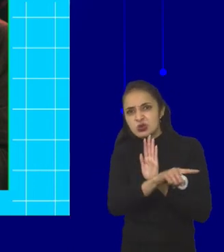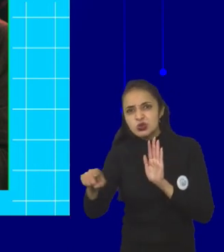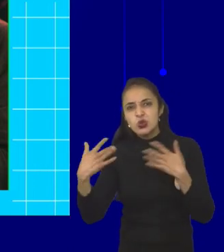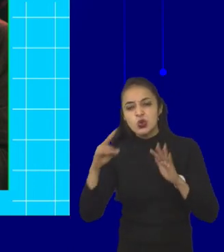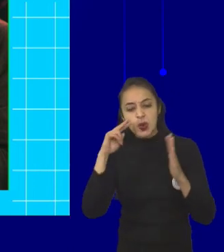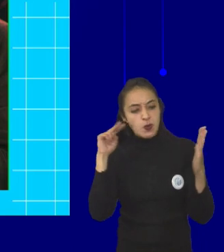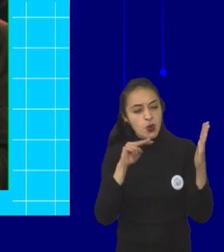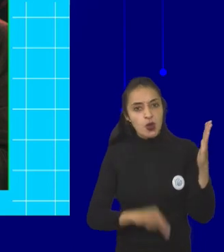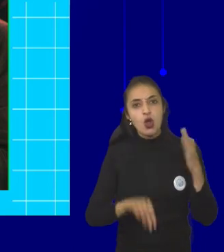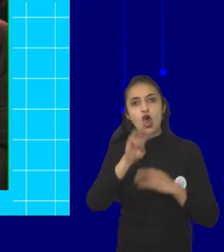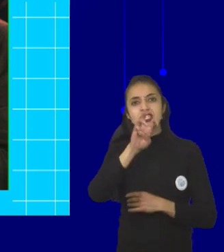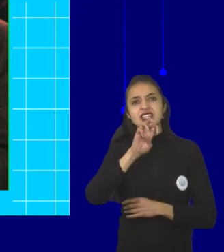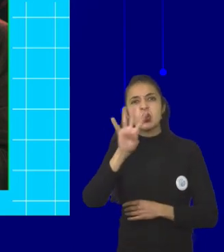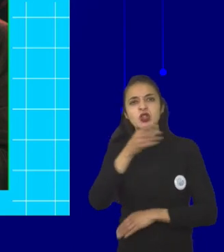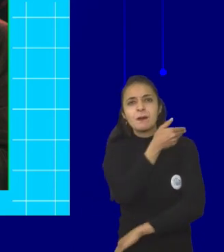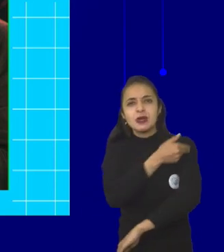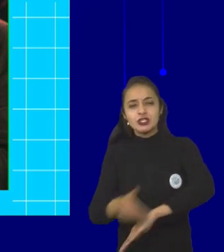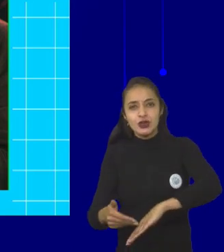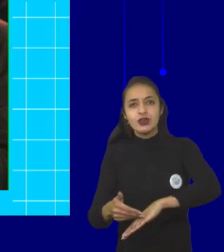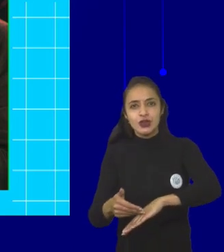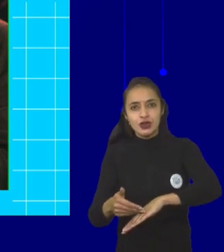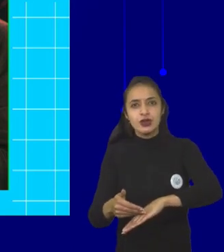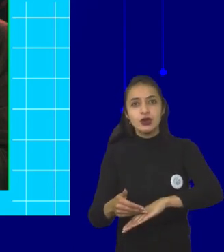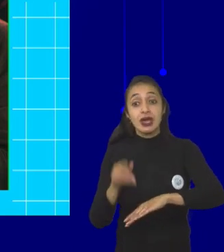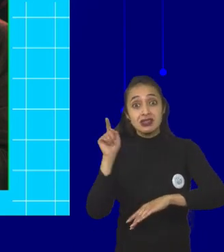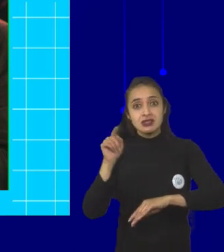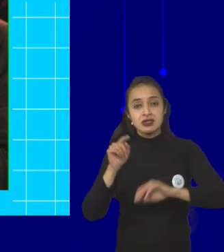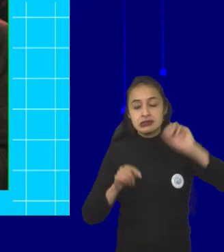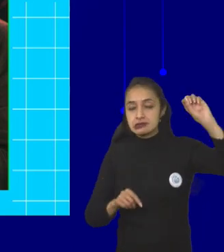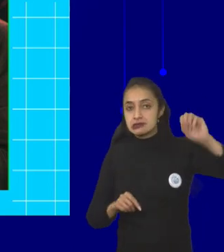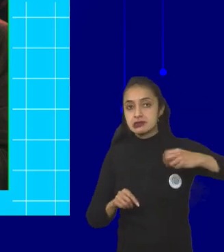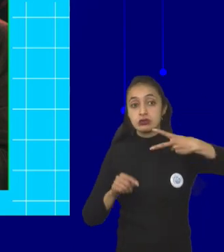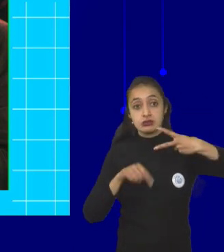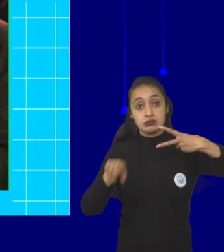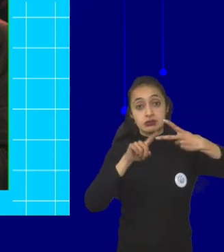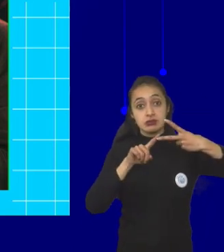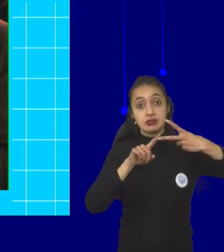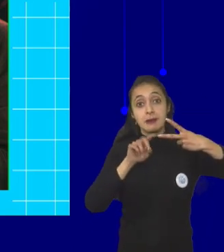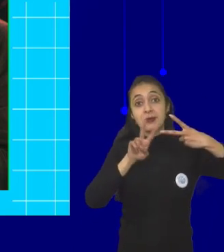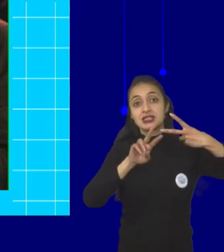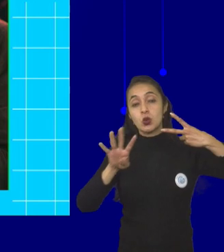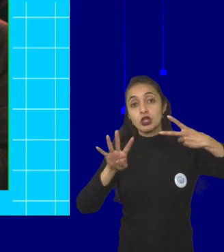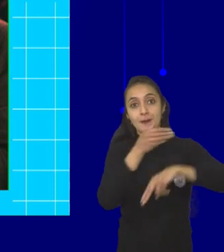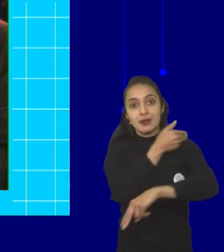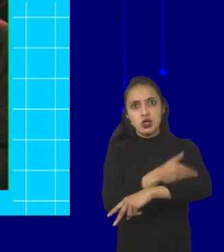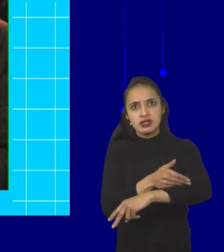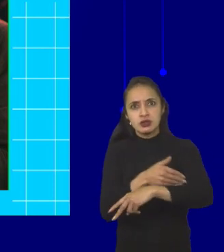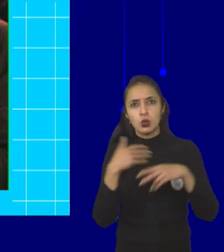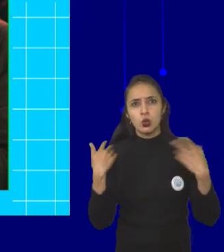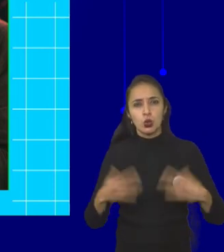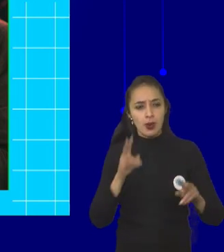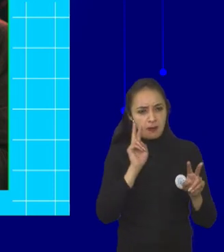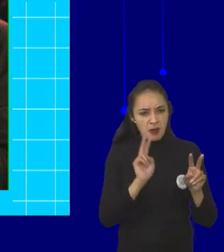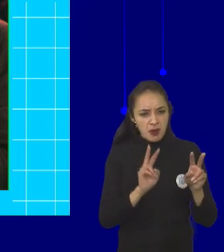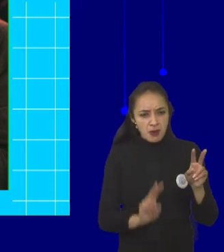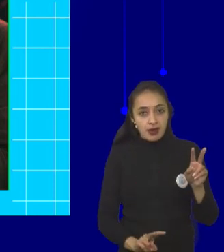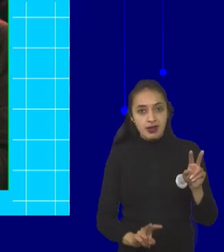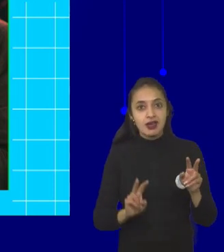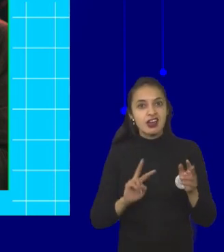de views. El segundo en la escala lleva 24 millones de views. ¿Qué dice eso de una